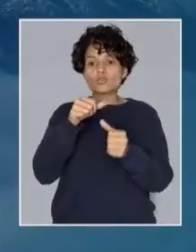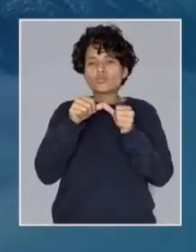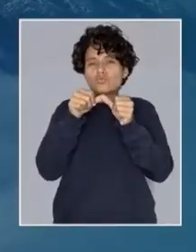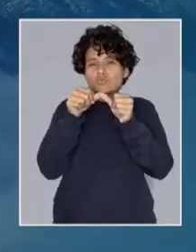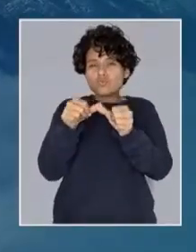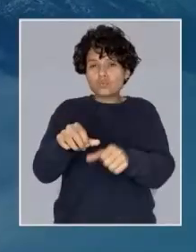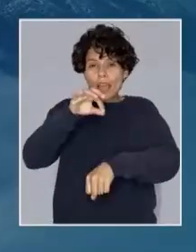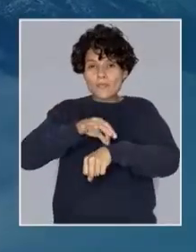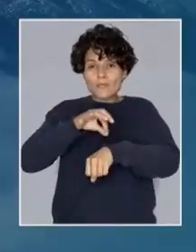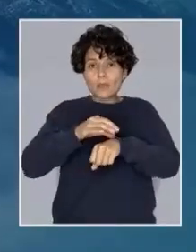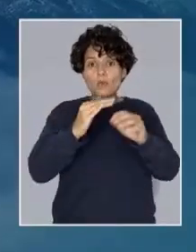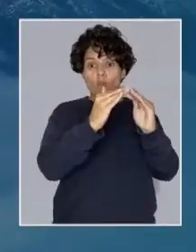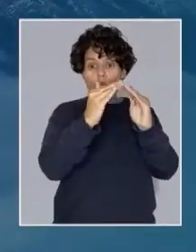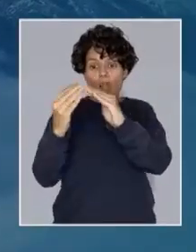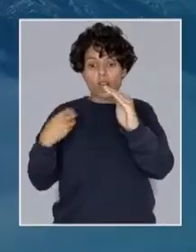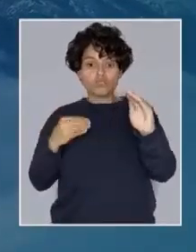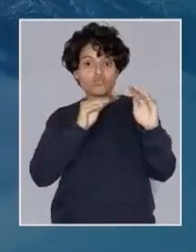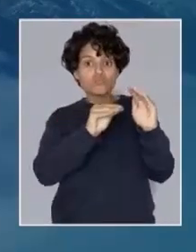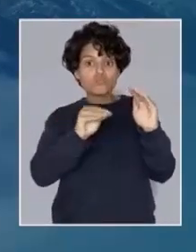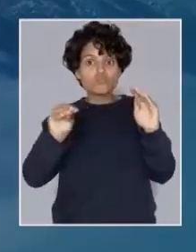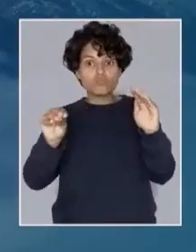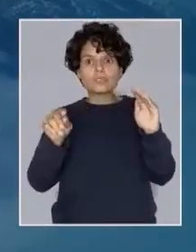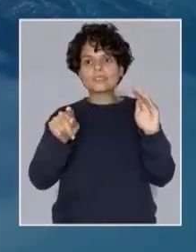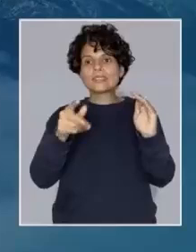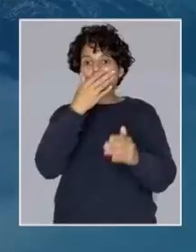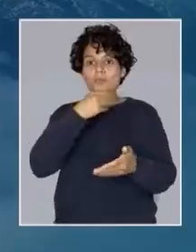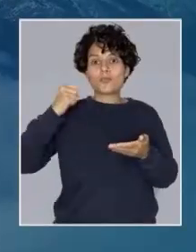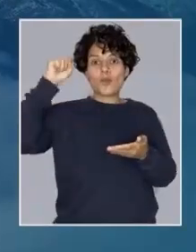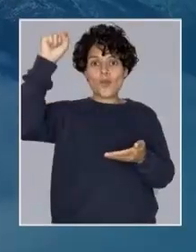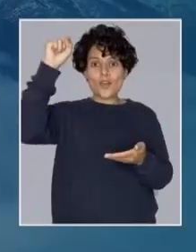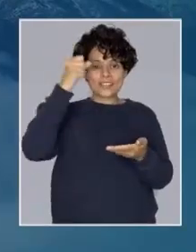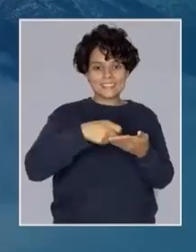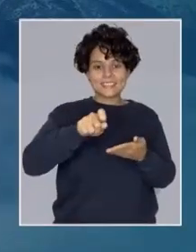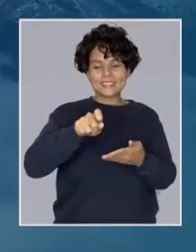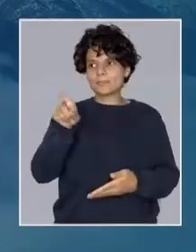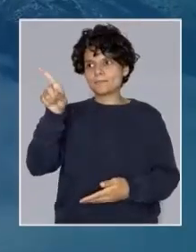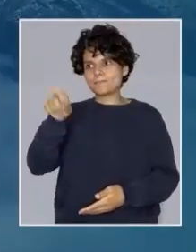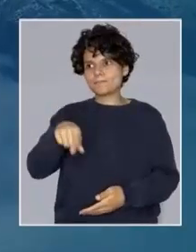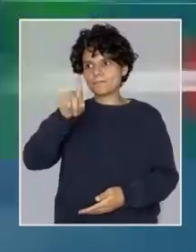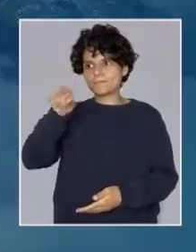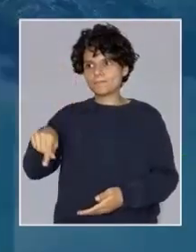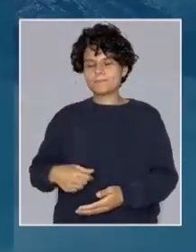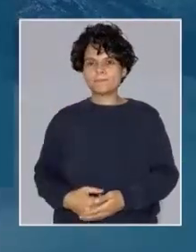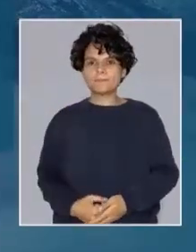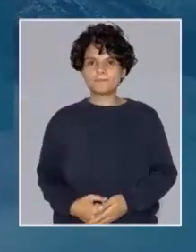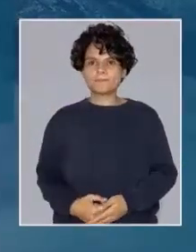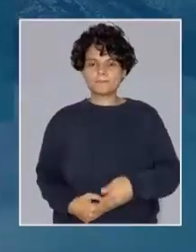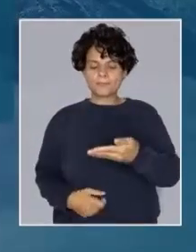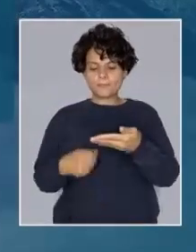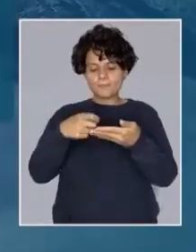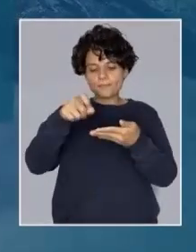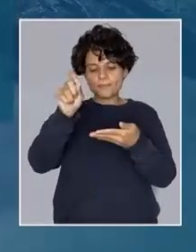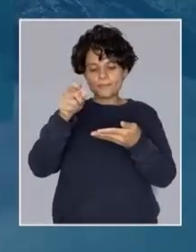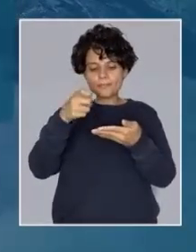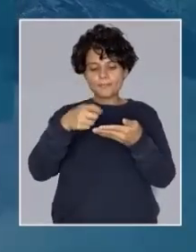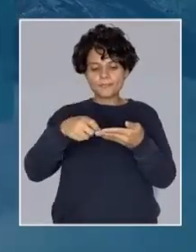Entrega de medicamentos a domicilio para enfermedades crónicas. Boric. El otro.